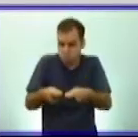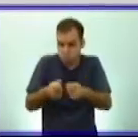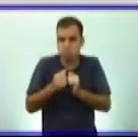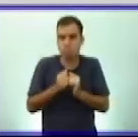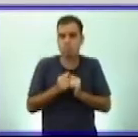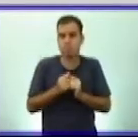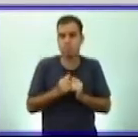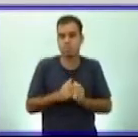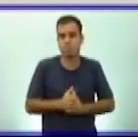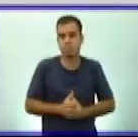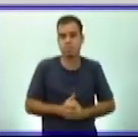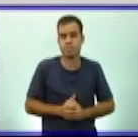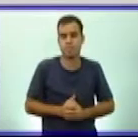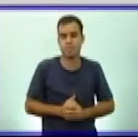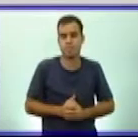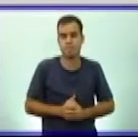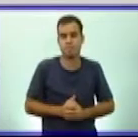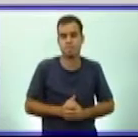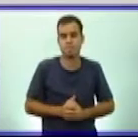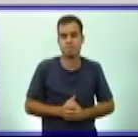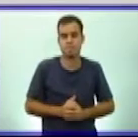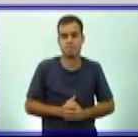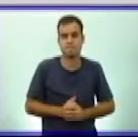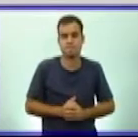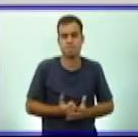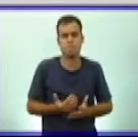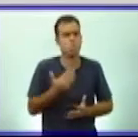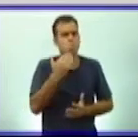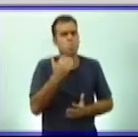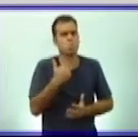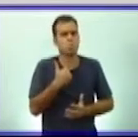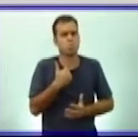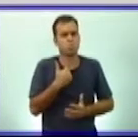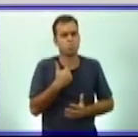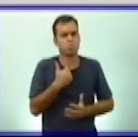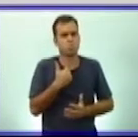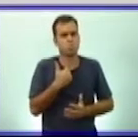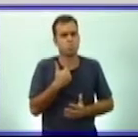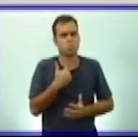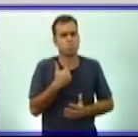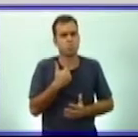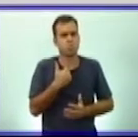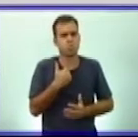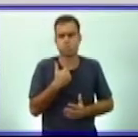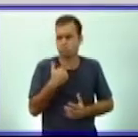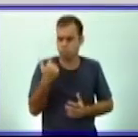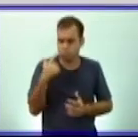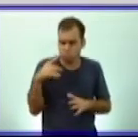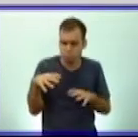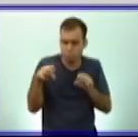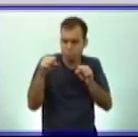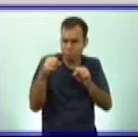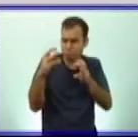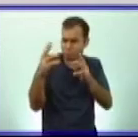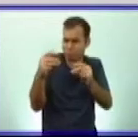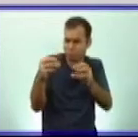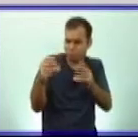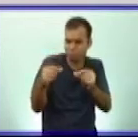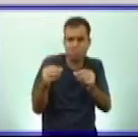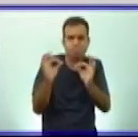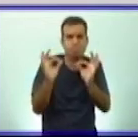magnitudes. ¿Cómo se determinan estos valores eficaces y